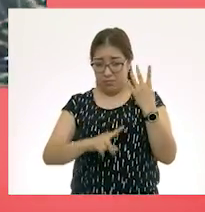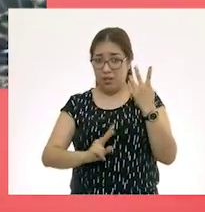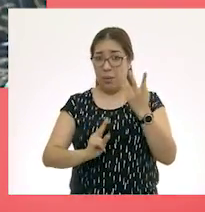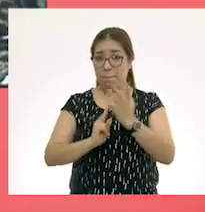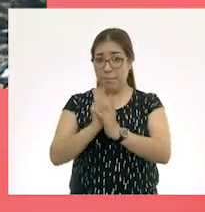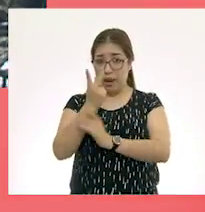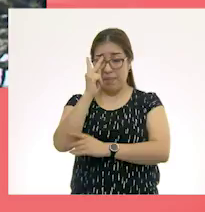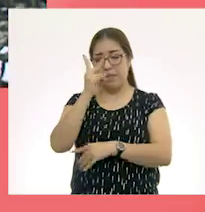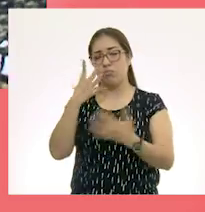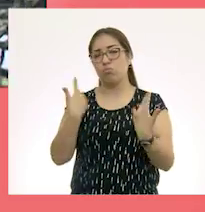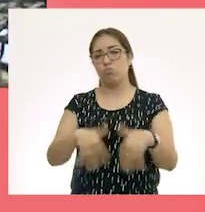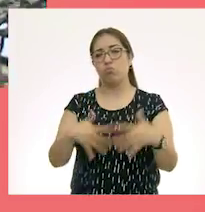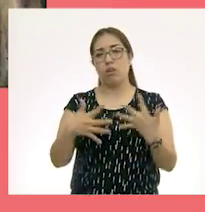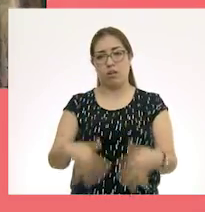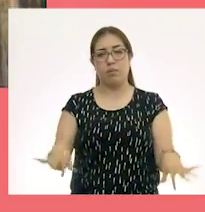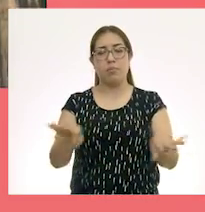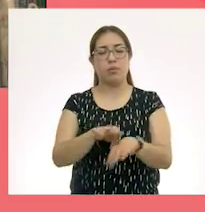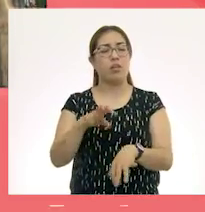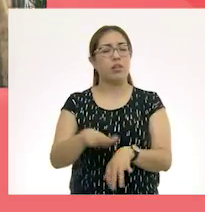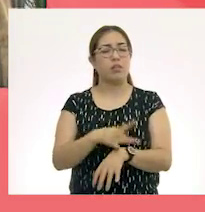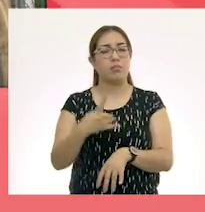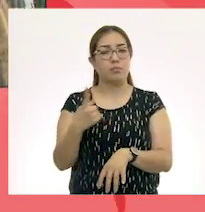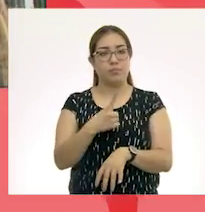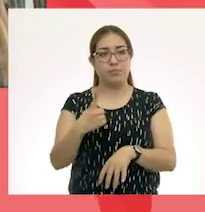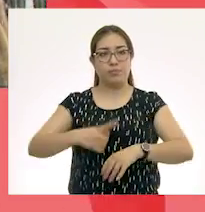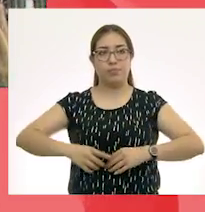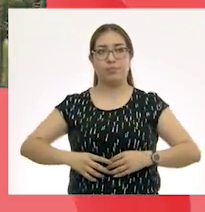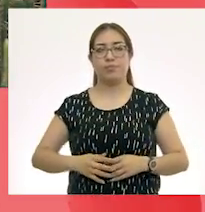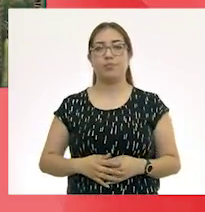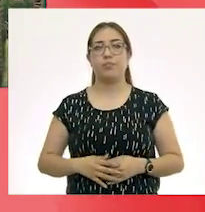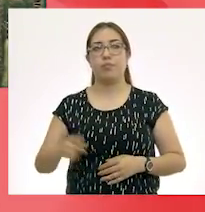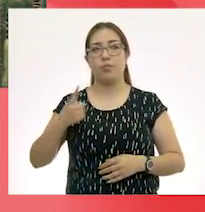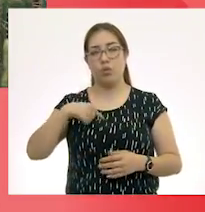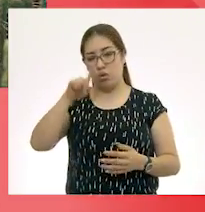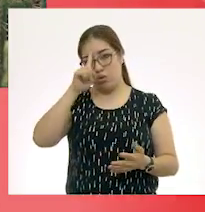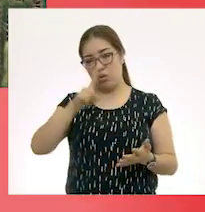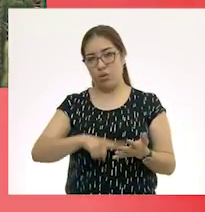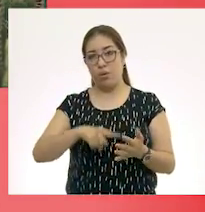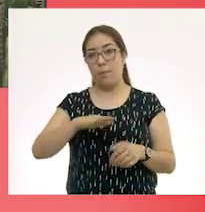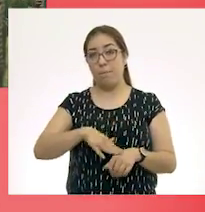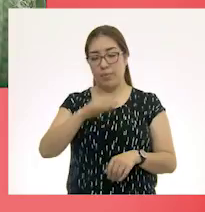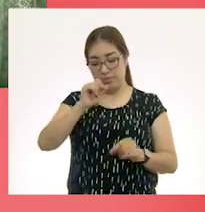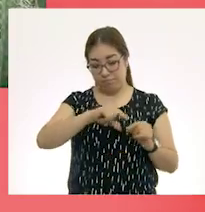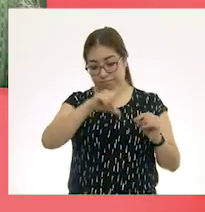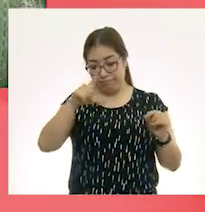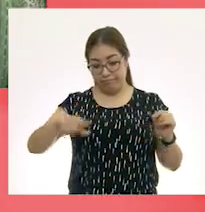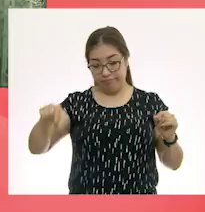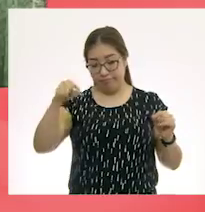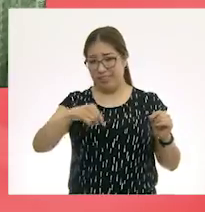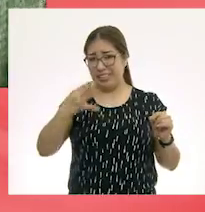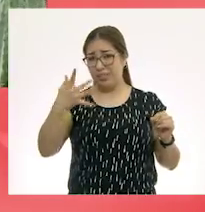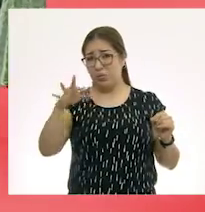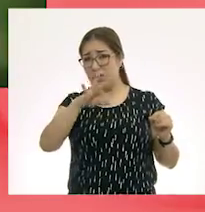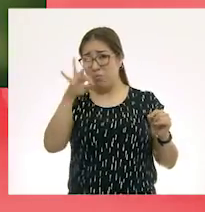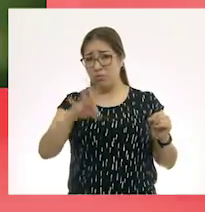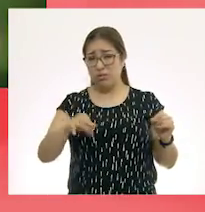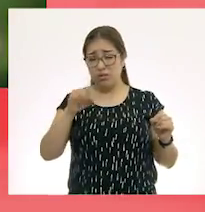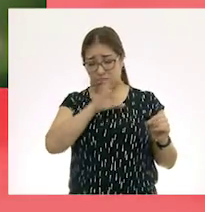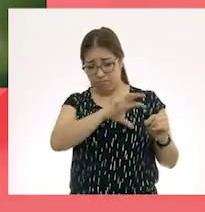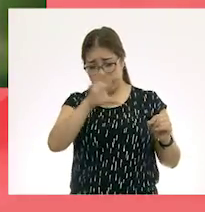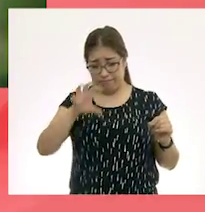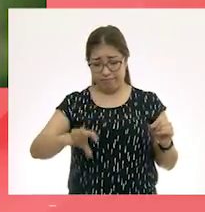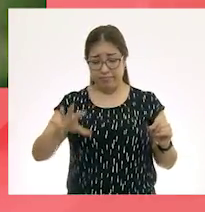importantes, ya que yo creo que más del 50% del país tiene zonas áridas